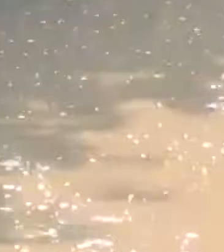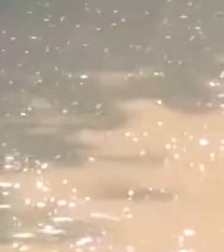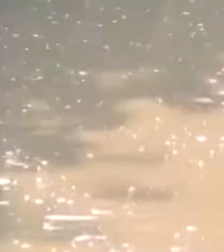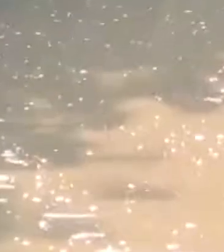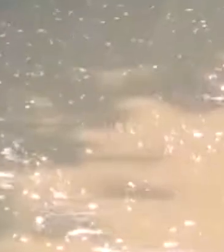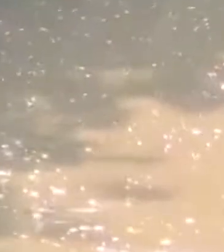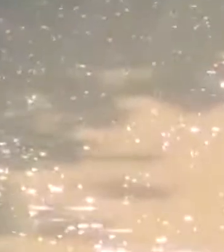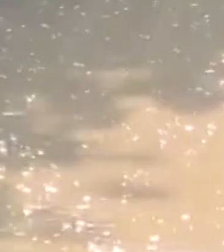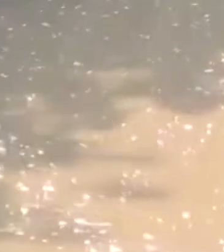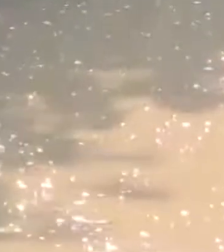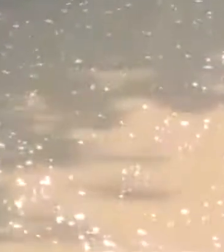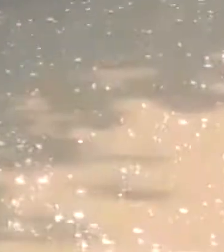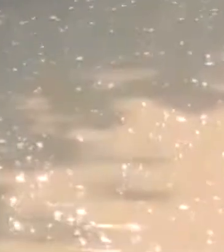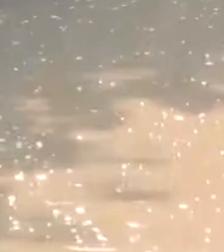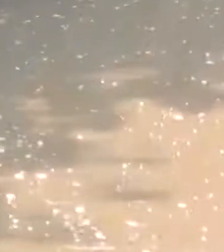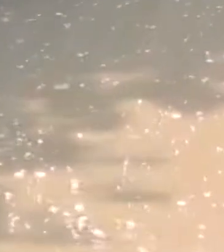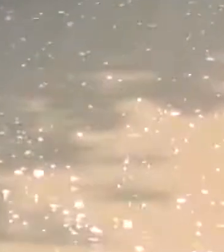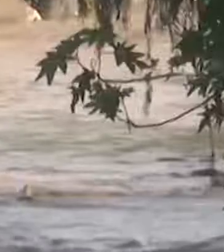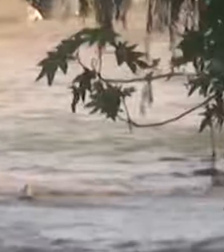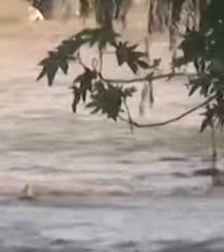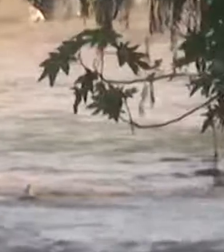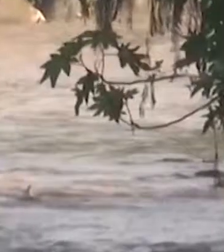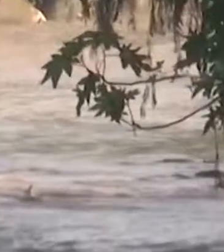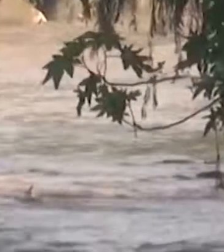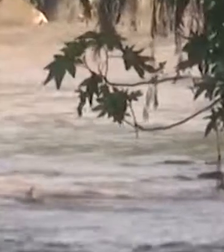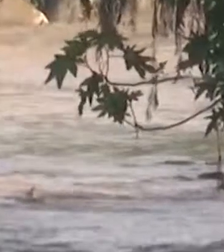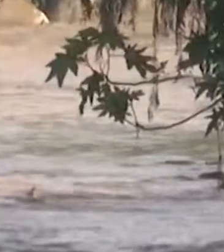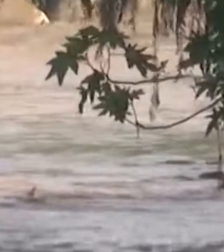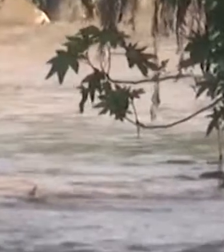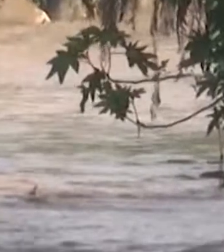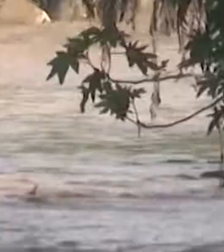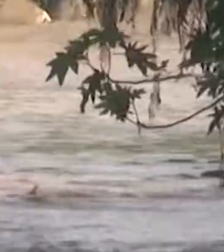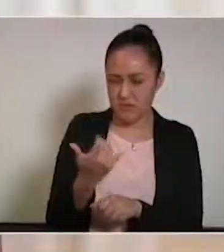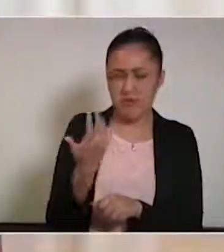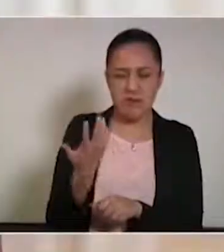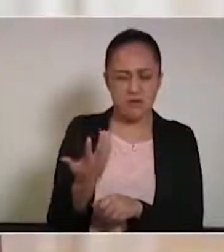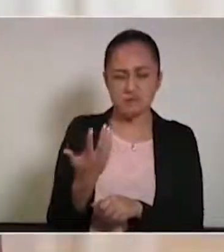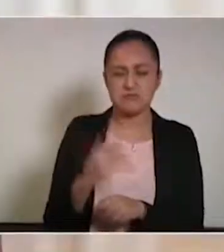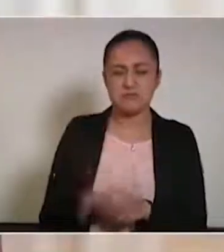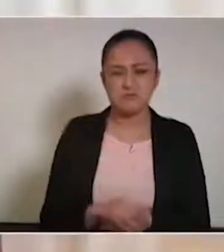resaltó que más que una práctica común es un actuar delincuencial